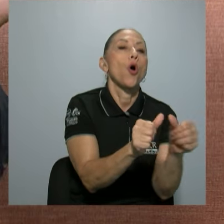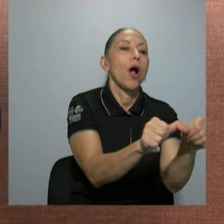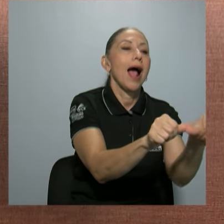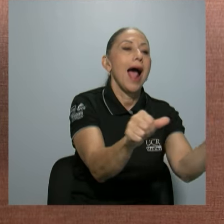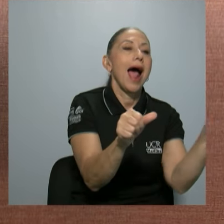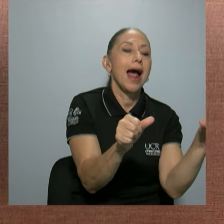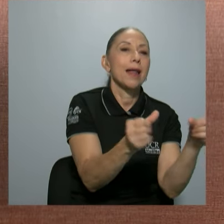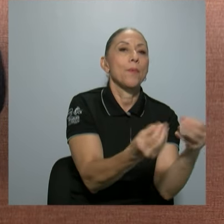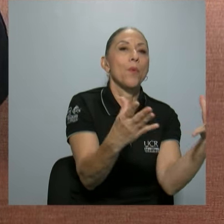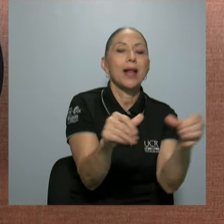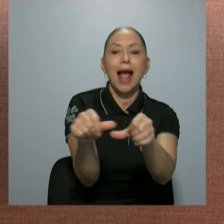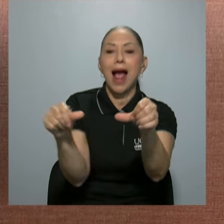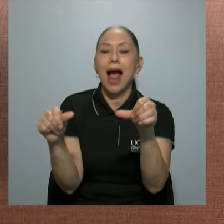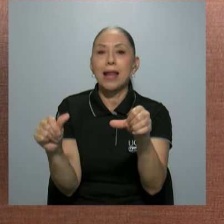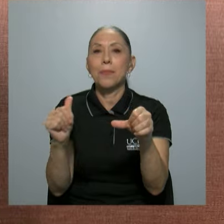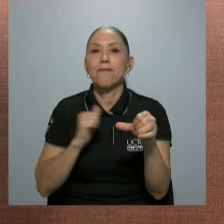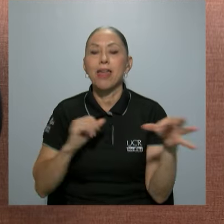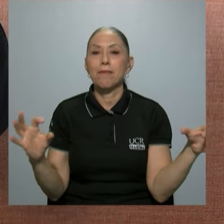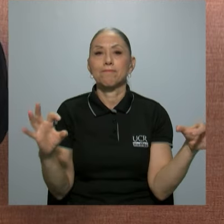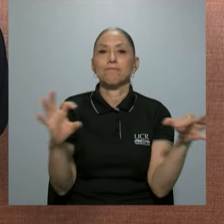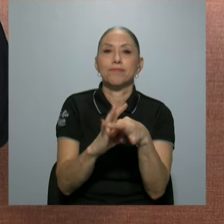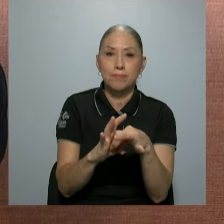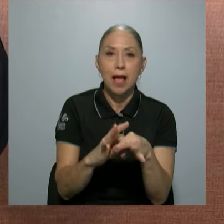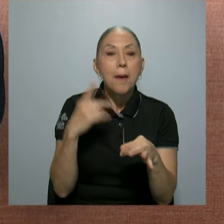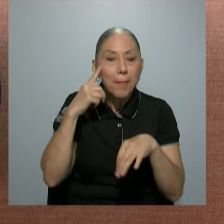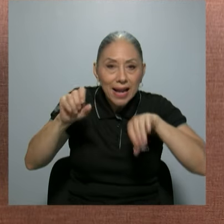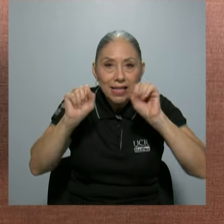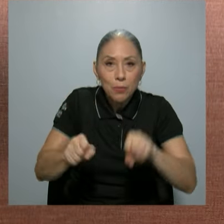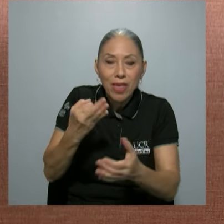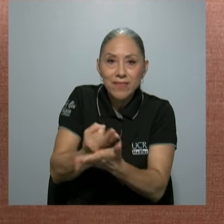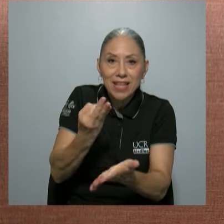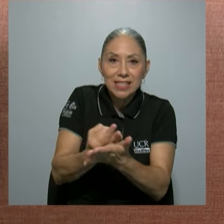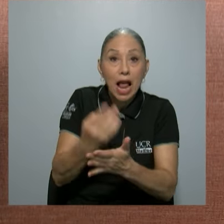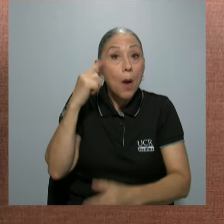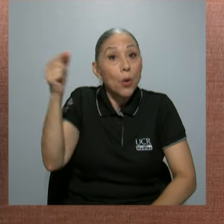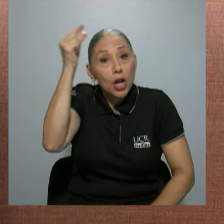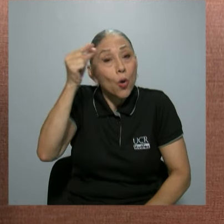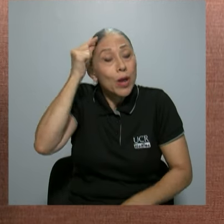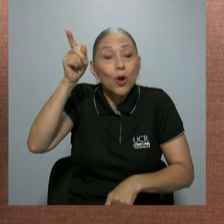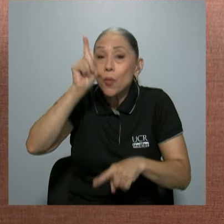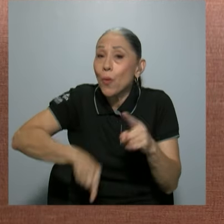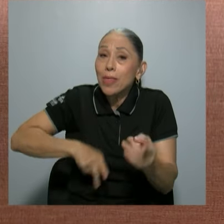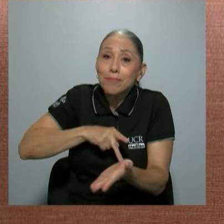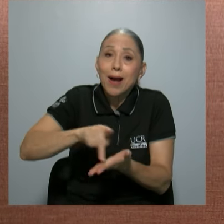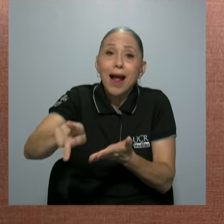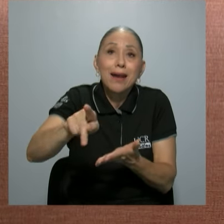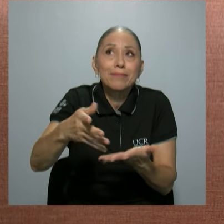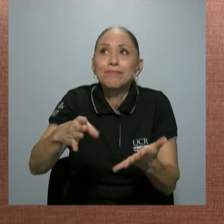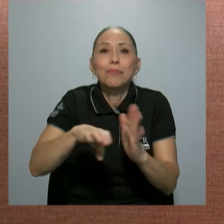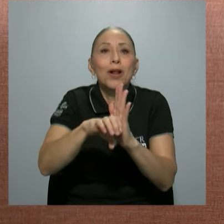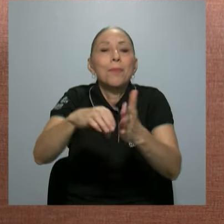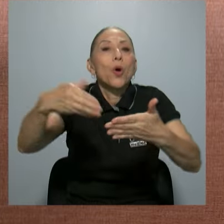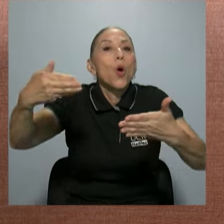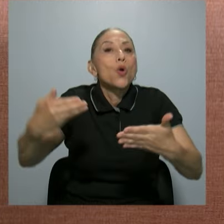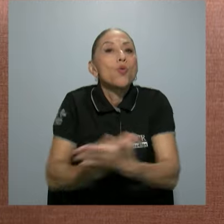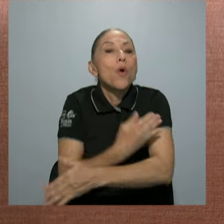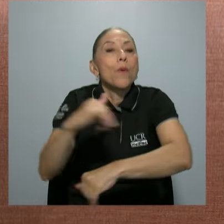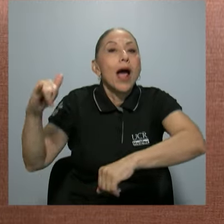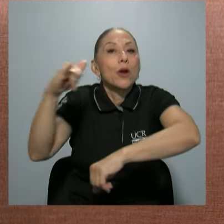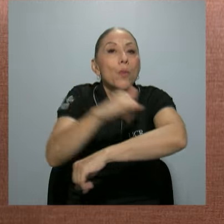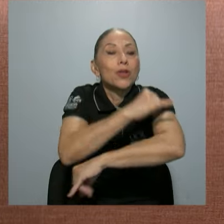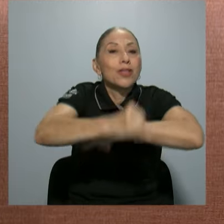puedan financiar. Porque, Laura, el gobierno no puede financiar obras como el nuevo aeropuerto, que es indispensable, el nuevo aeropuerto internacional. Ya